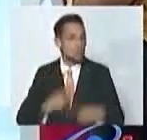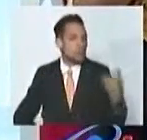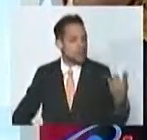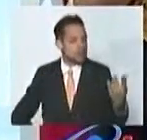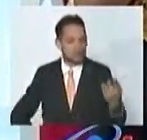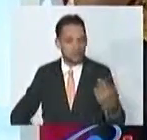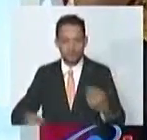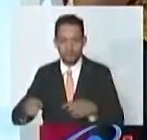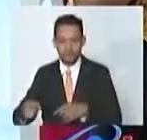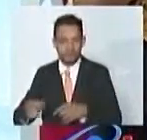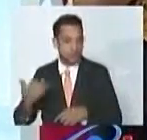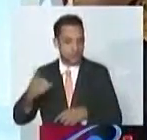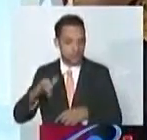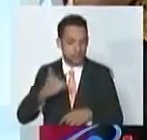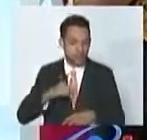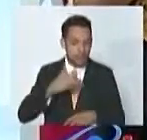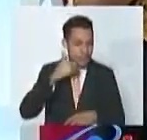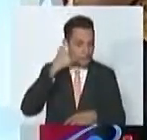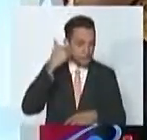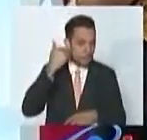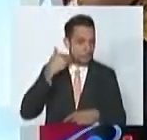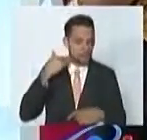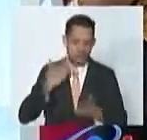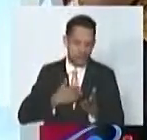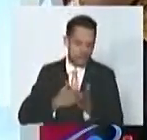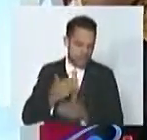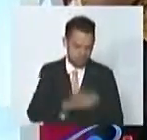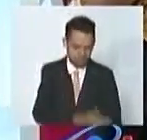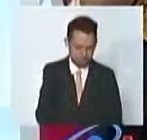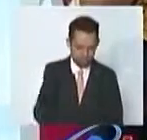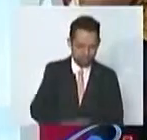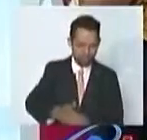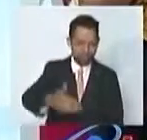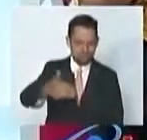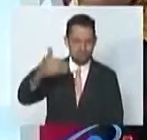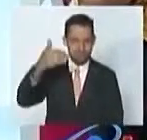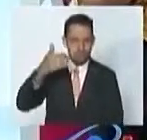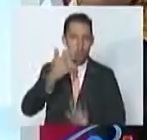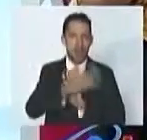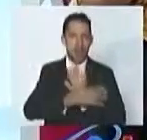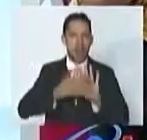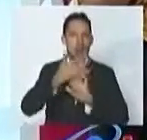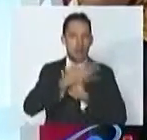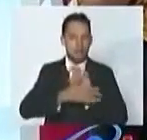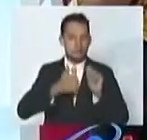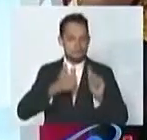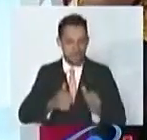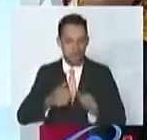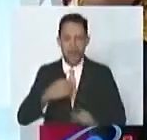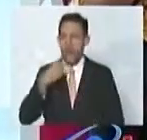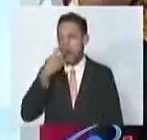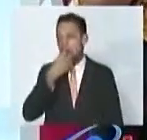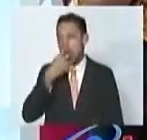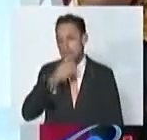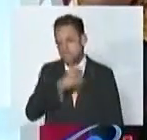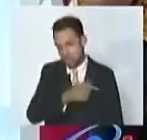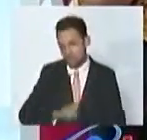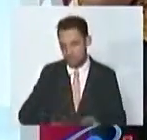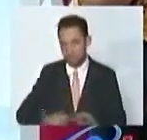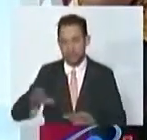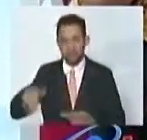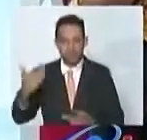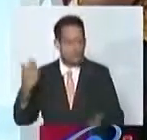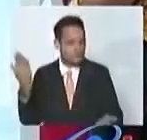ya adquirió lenguaje, pero lo perdió por este accidente cerebrovascular. Entonces entra a hacer un entrenamiento para